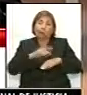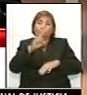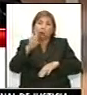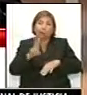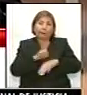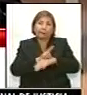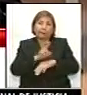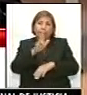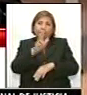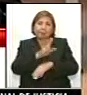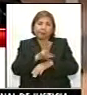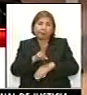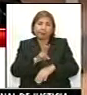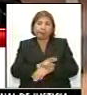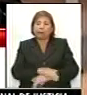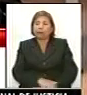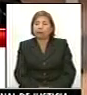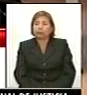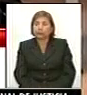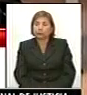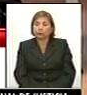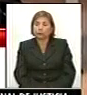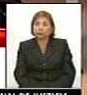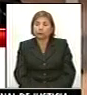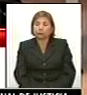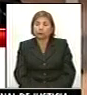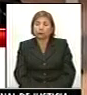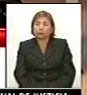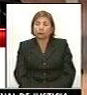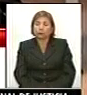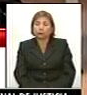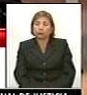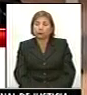2 horas, 3 horas, ¿no?